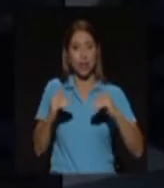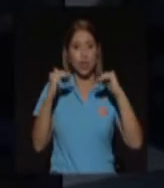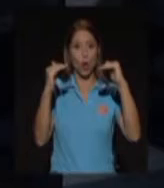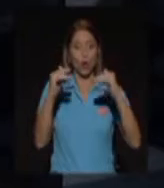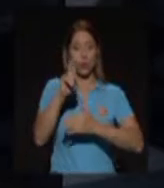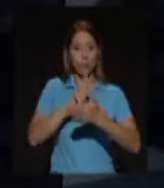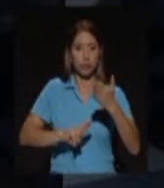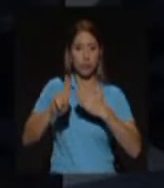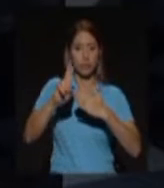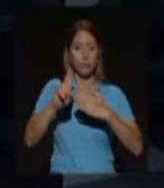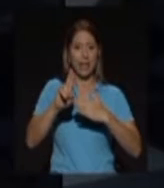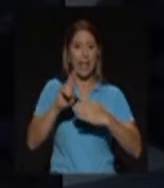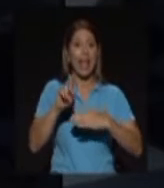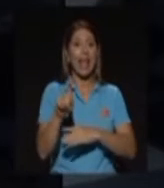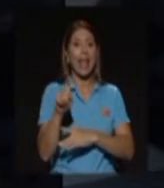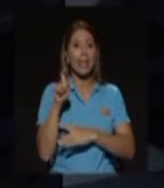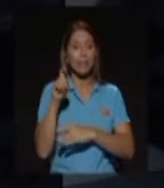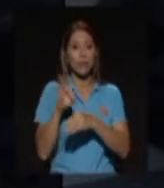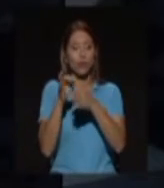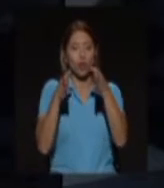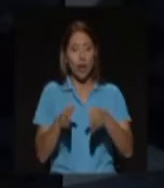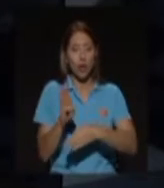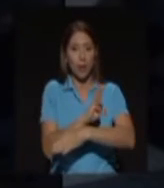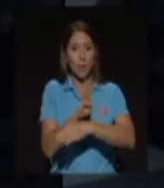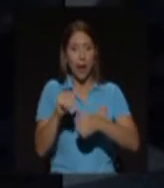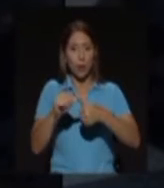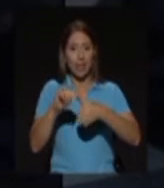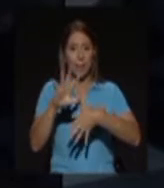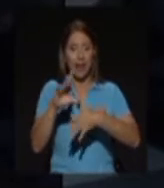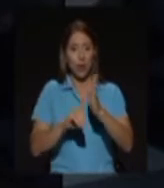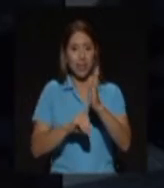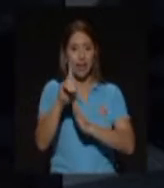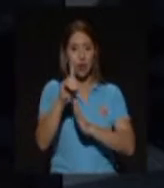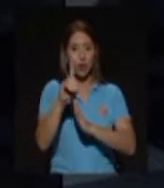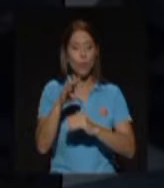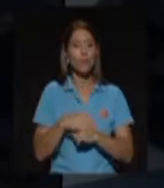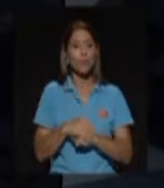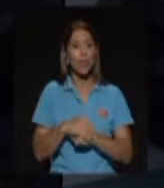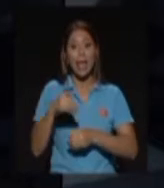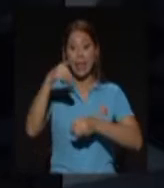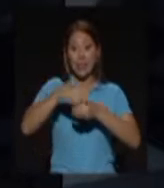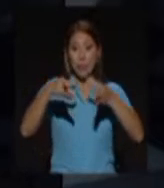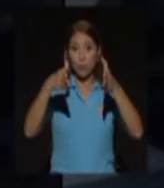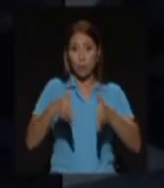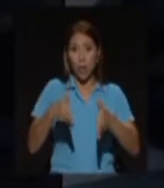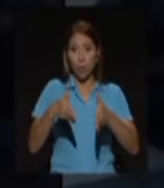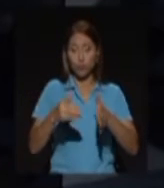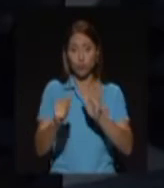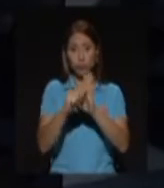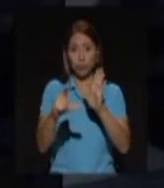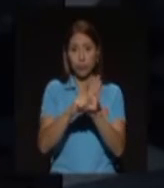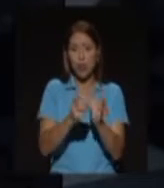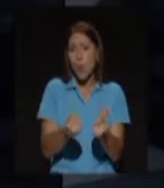ex funcionario del Banco Interamericano de Desarrollo y diputado constituyente y tantas otras cosas que